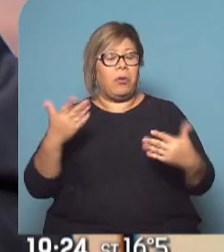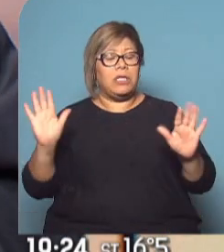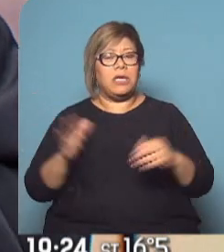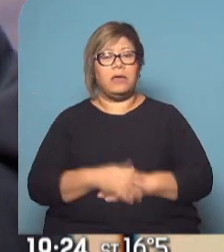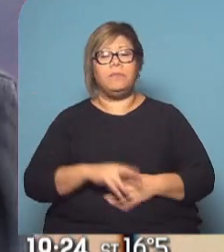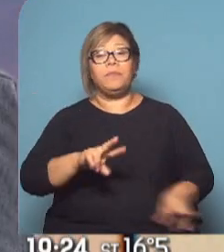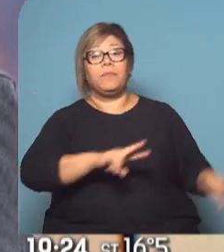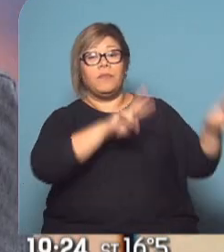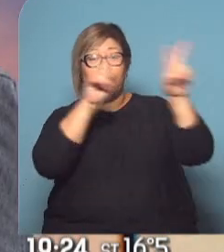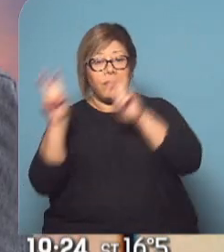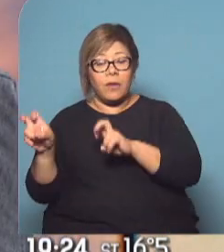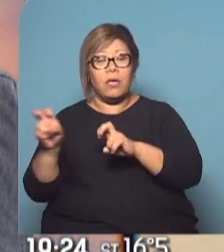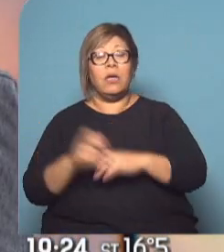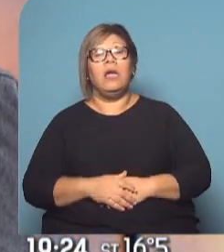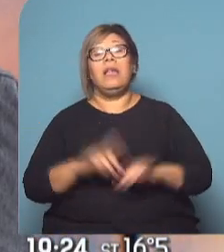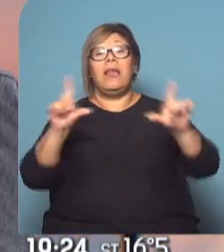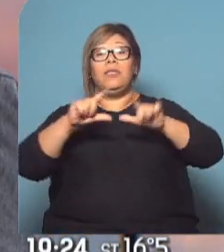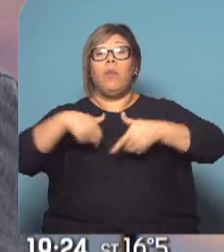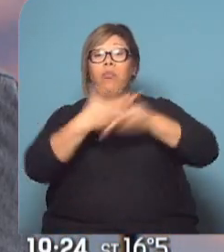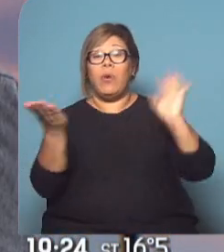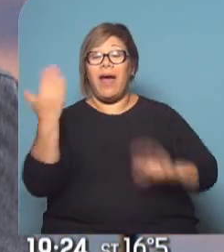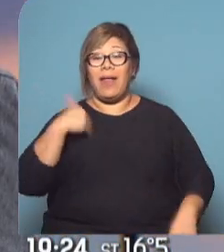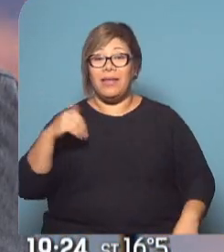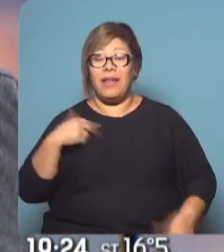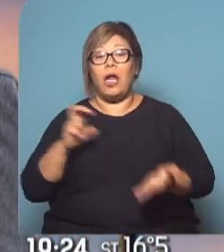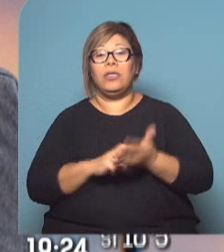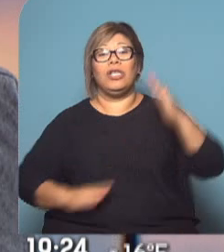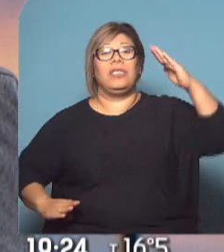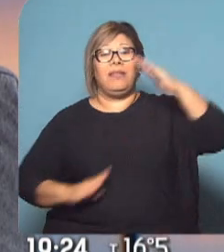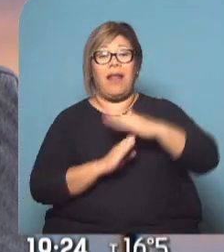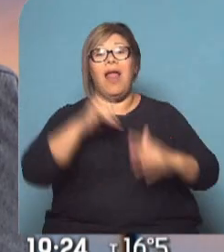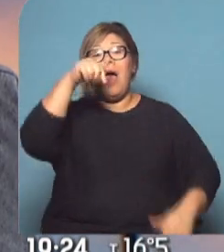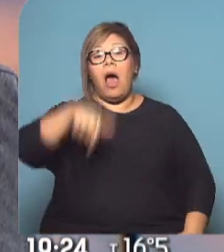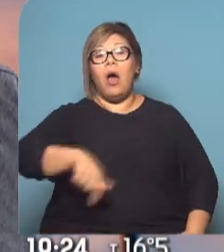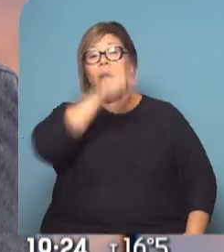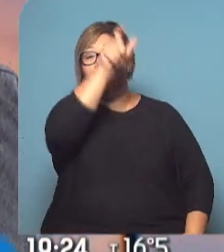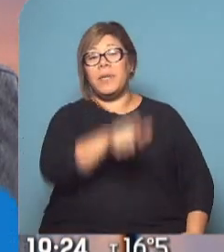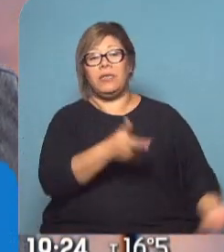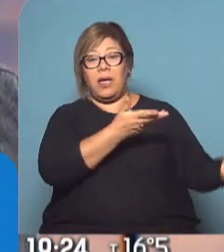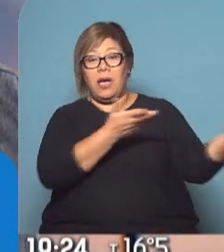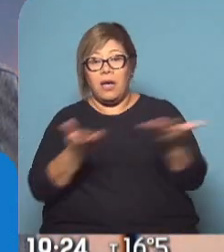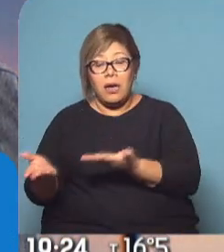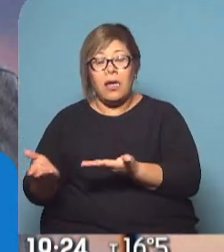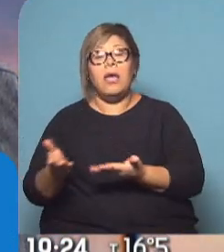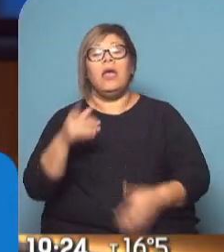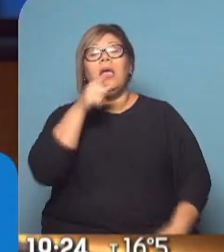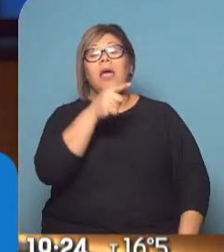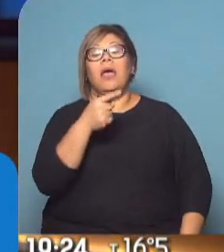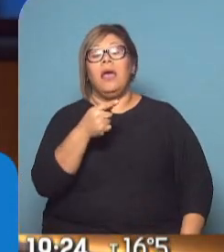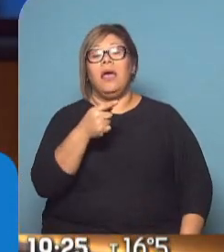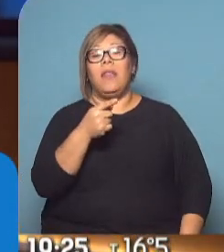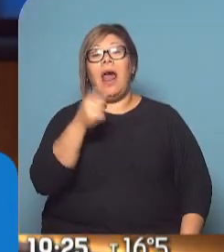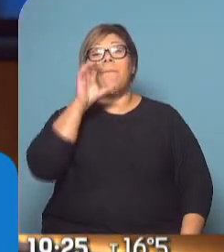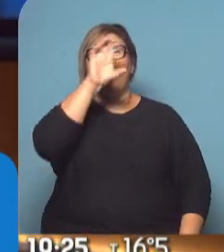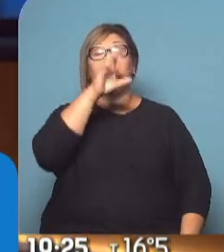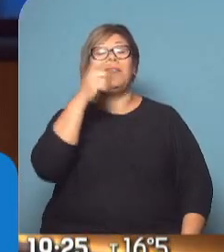seguimos en el noticiero central de la tv pública ahora con héctor olivares que es el presidente de la unión cívica radical en la provincia de la rioja bienvenido olivares como